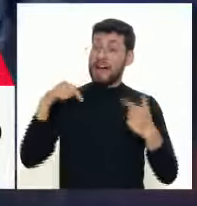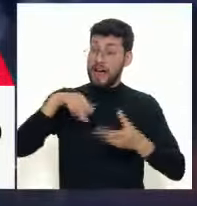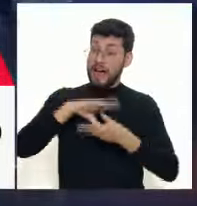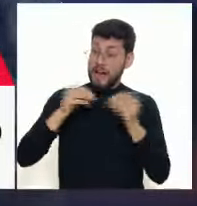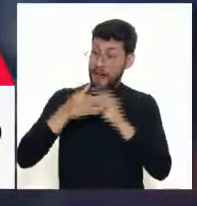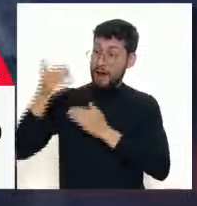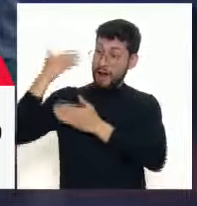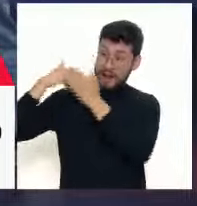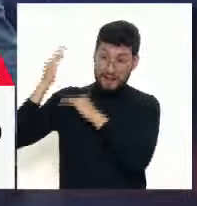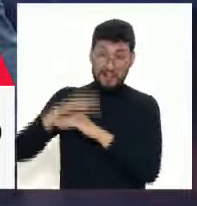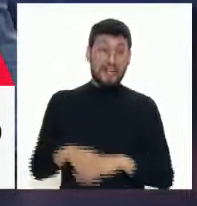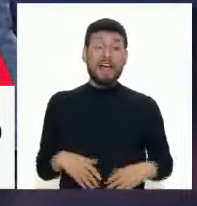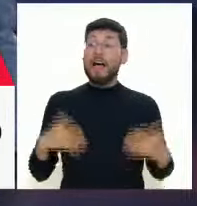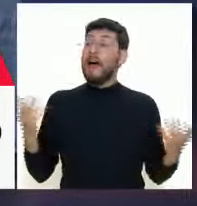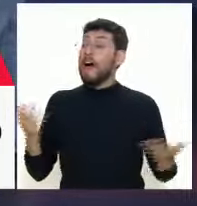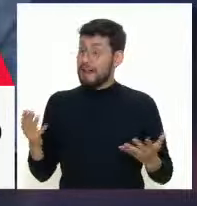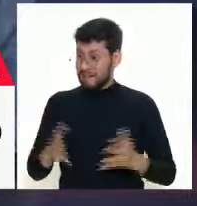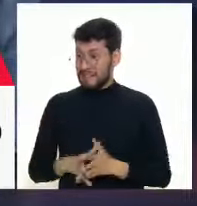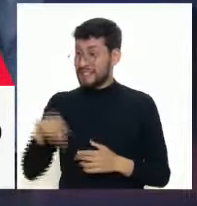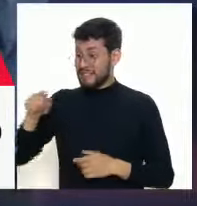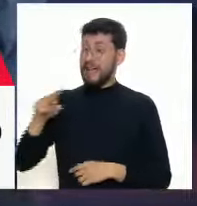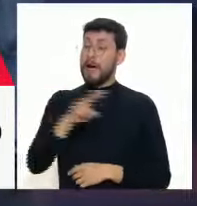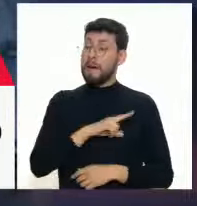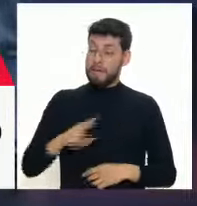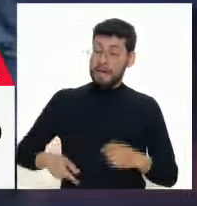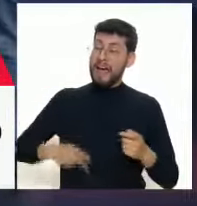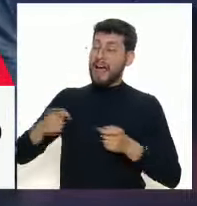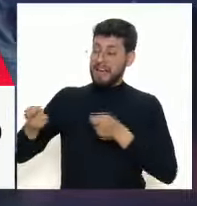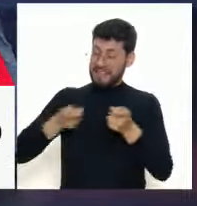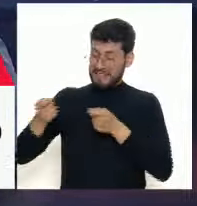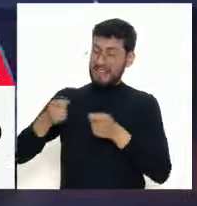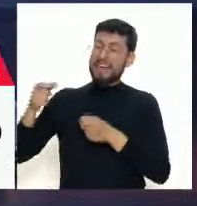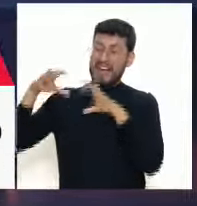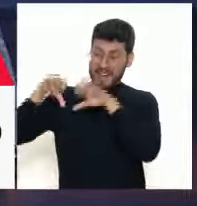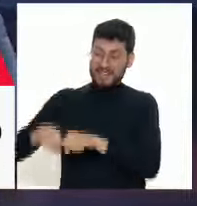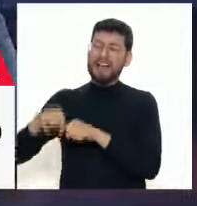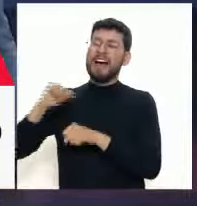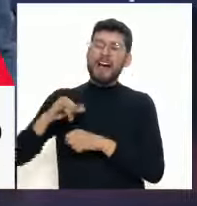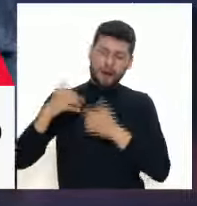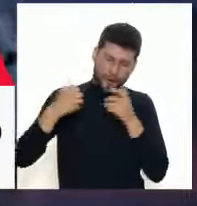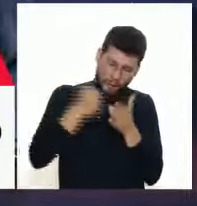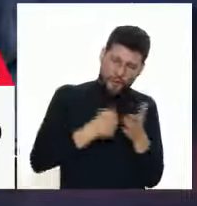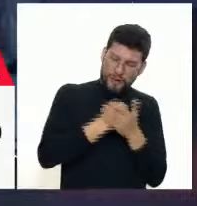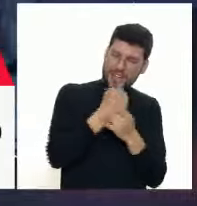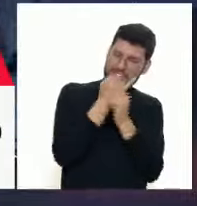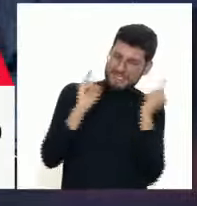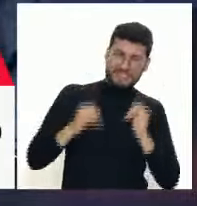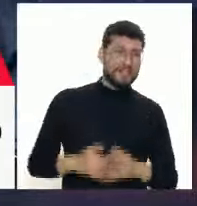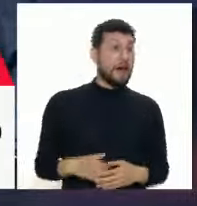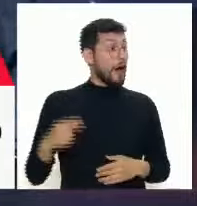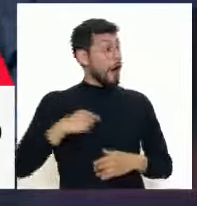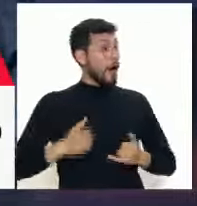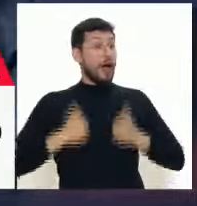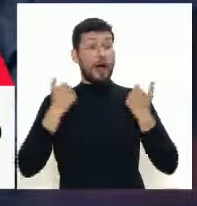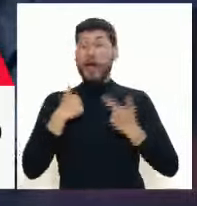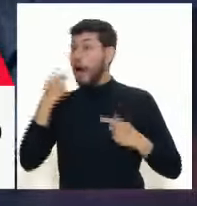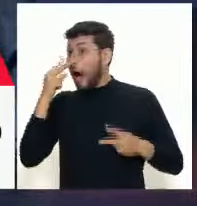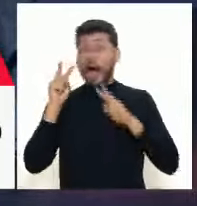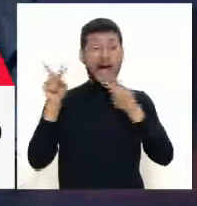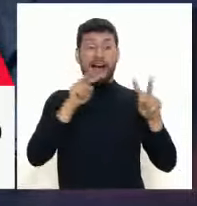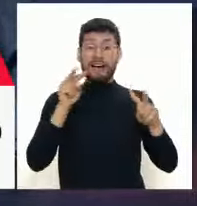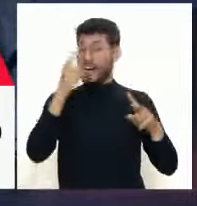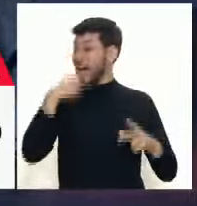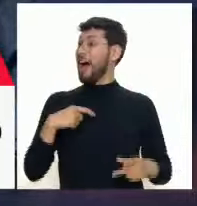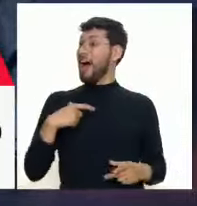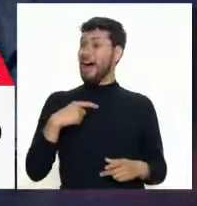nuestra historia, desde el virreinato hasta la lucha por nuestra independencia. Y yo lo viviré todo en primera